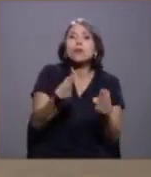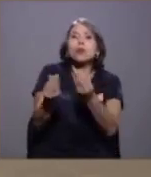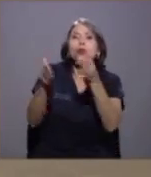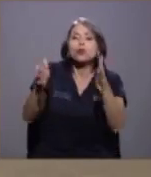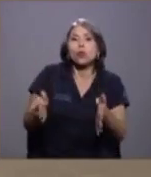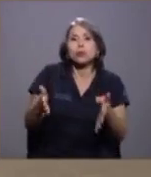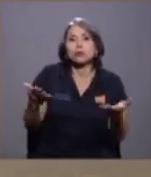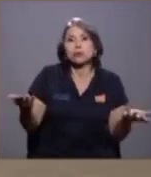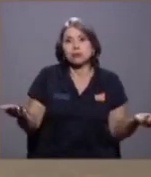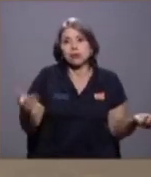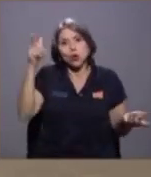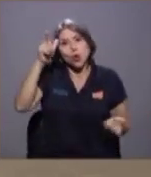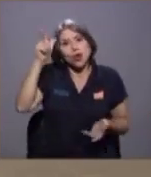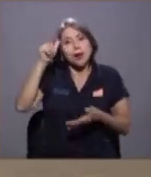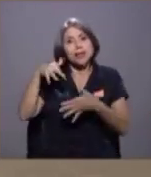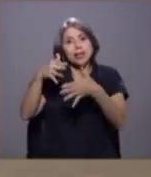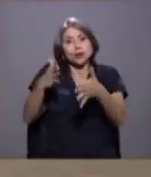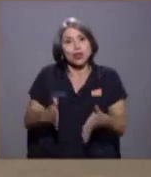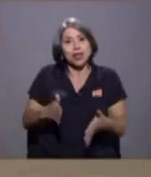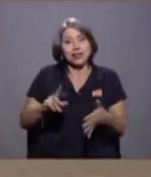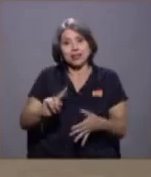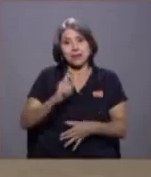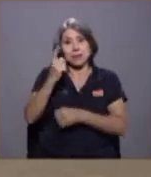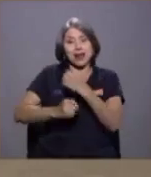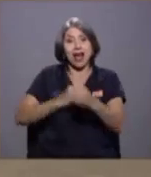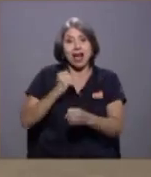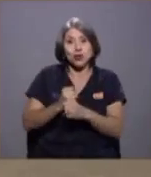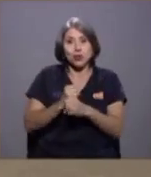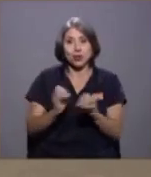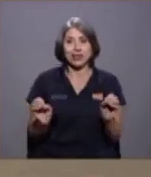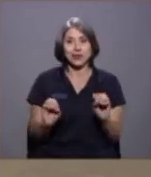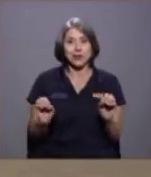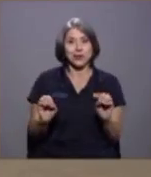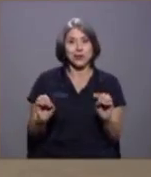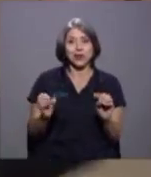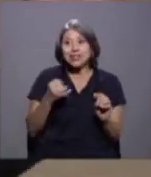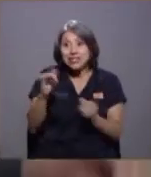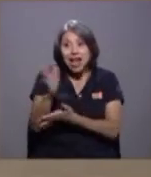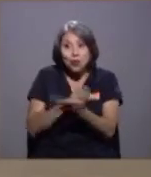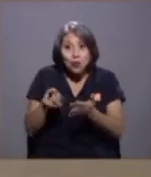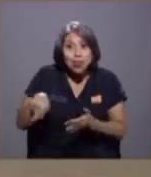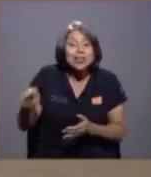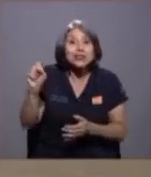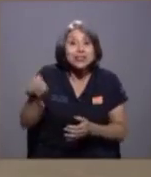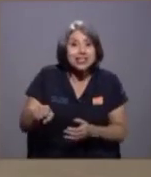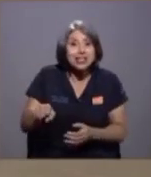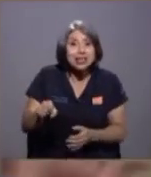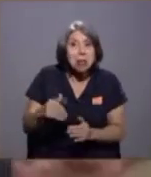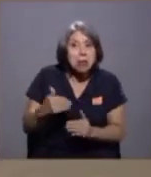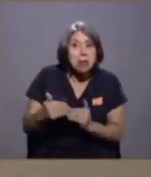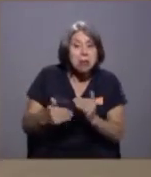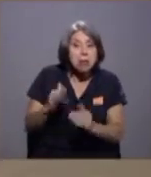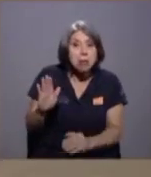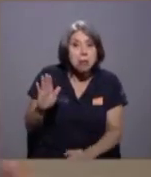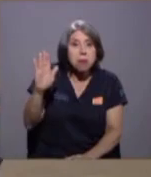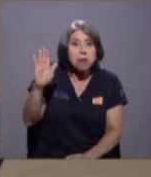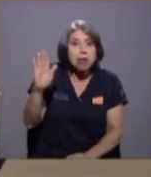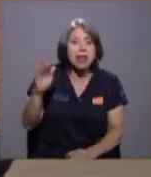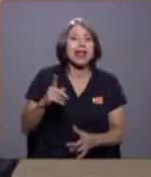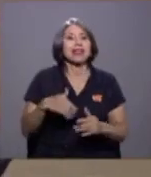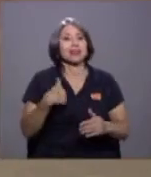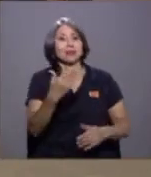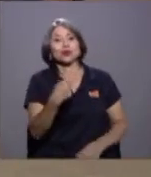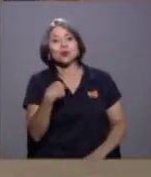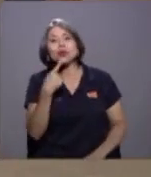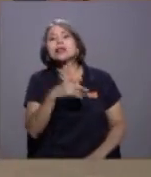los estudiantes de primer año ninguno es, y si alguno es, mejor no levanto la mano. Sí. Que ahora levante la mano el que no es consumidor, y entonces nadie.